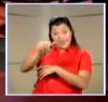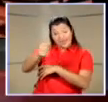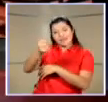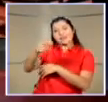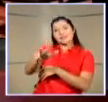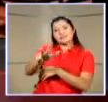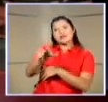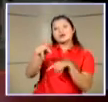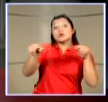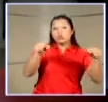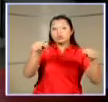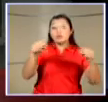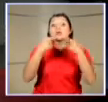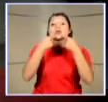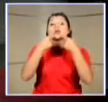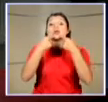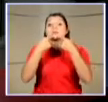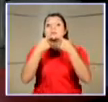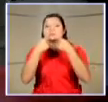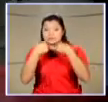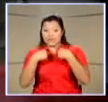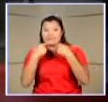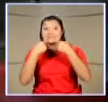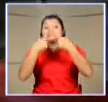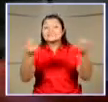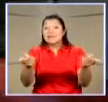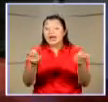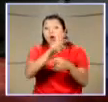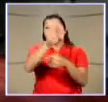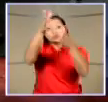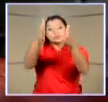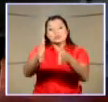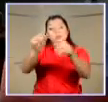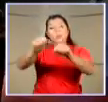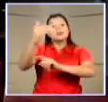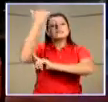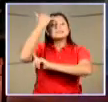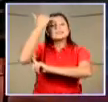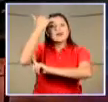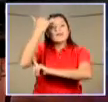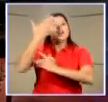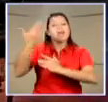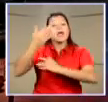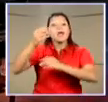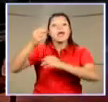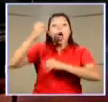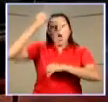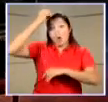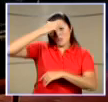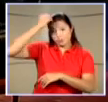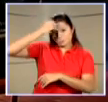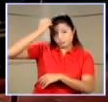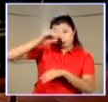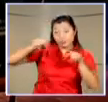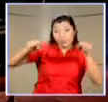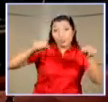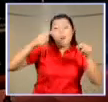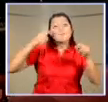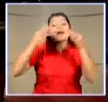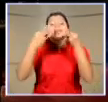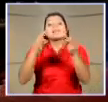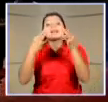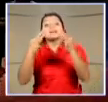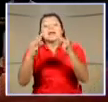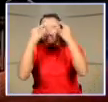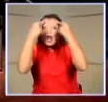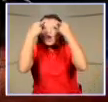pues que nos dieran y le dieran a la oportunidad a los costarricenses de conocer las posiciones para tratar de buscar